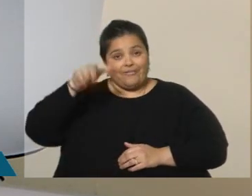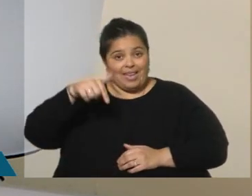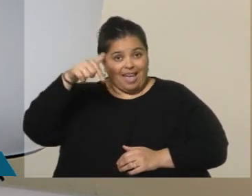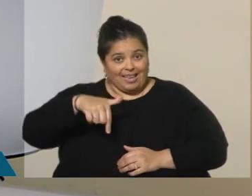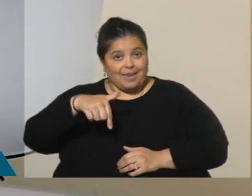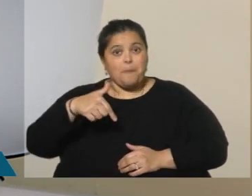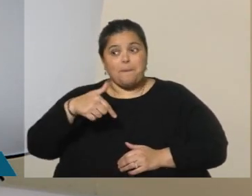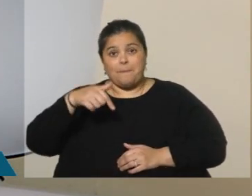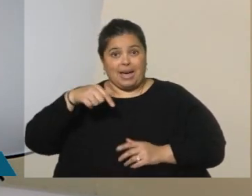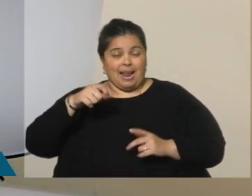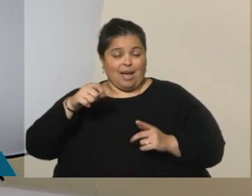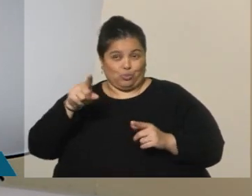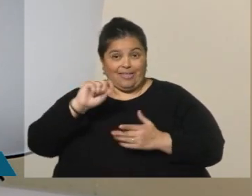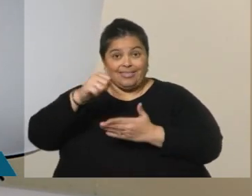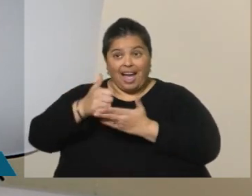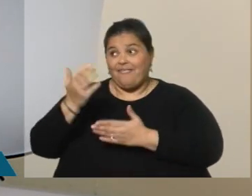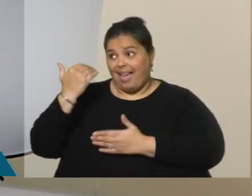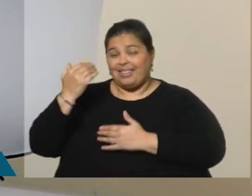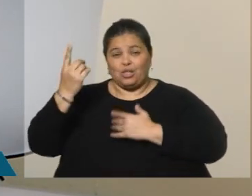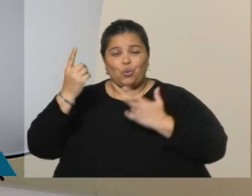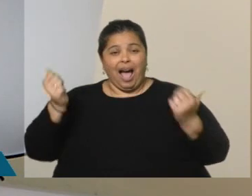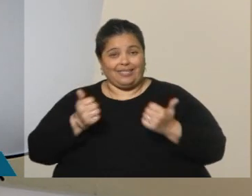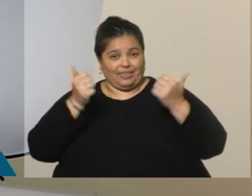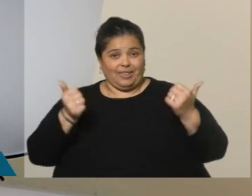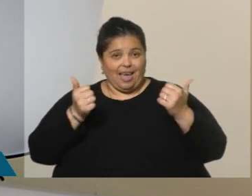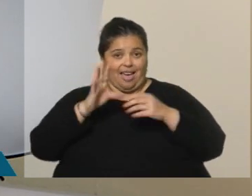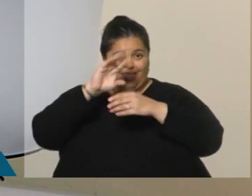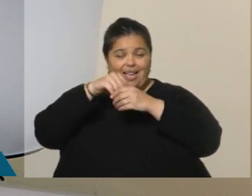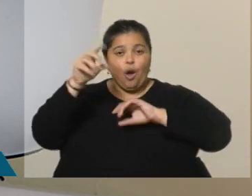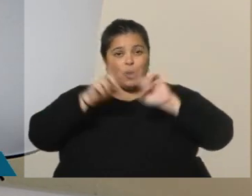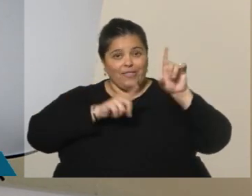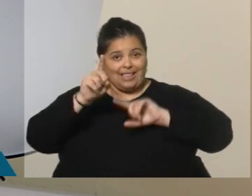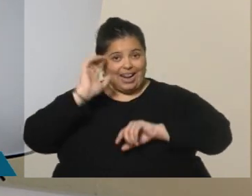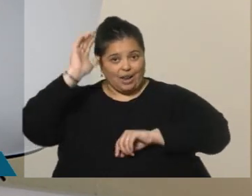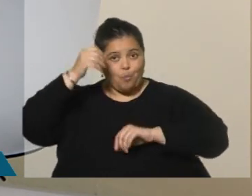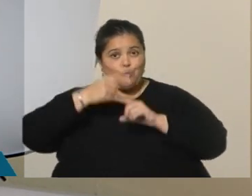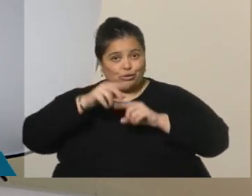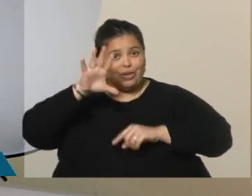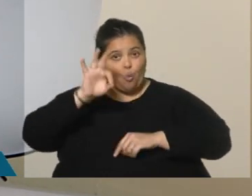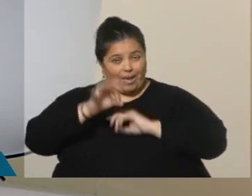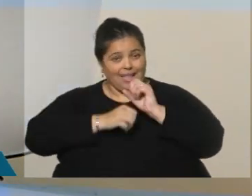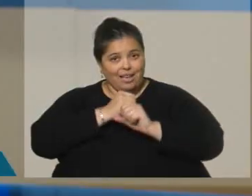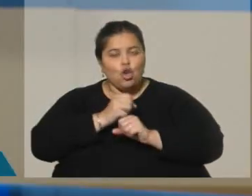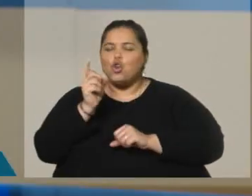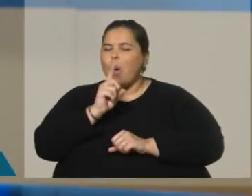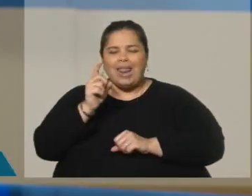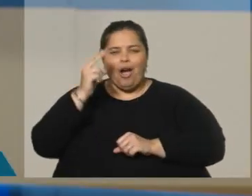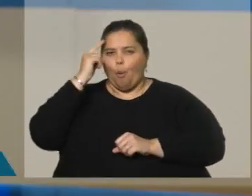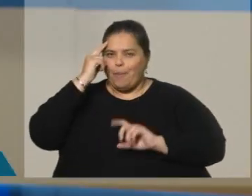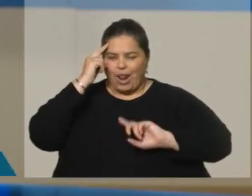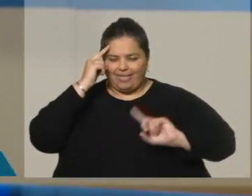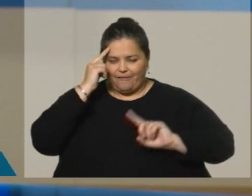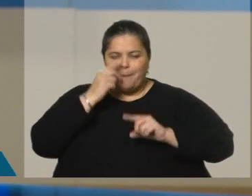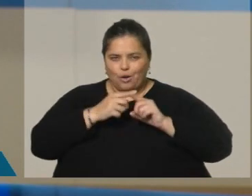canal estaba recién en una actividad Precisamente en la universidad de la República por por los 50 años del golpe de estado no era conmemorativa de los